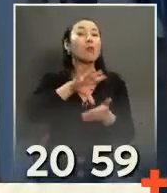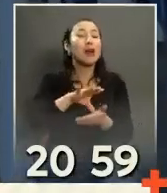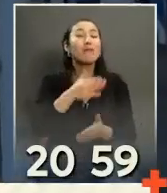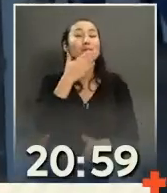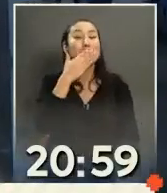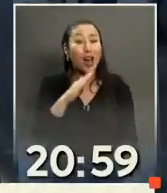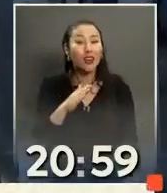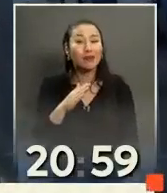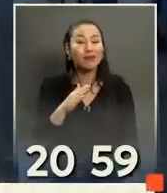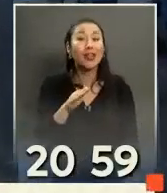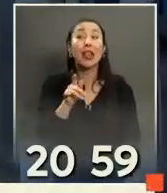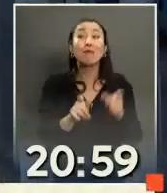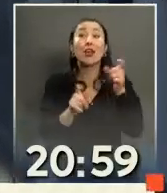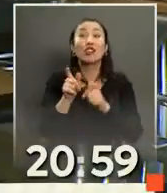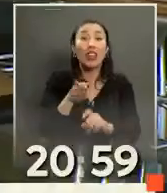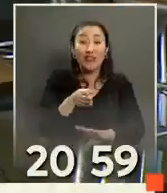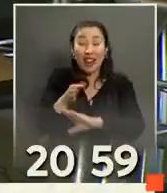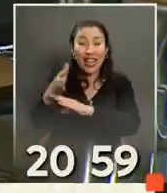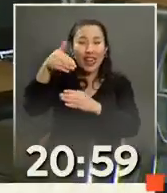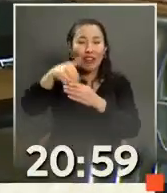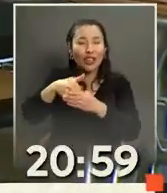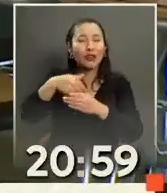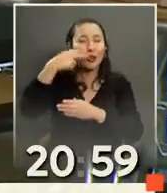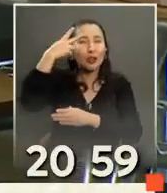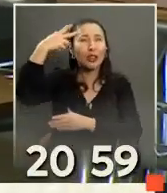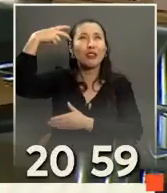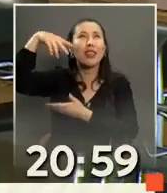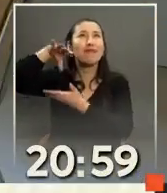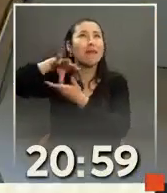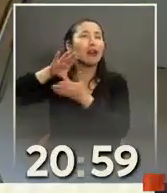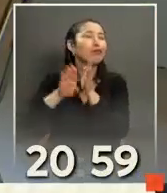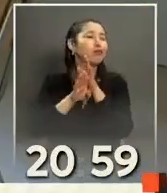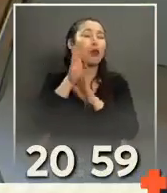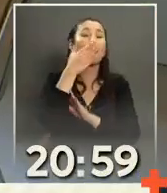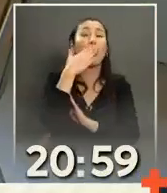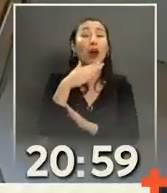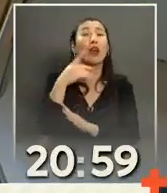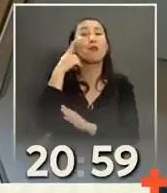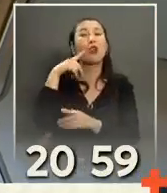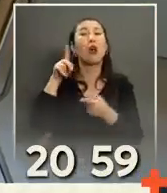que llegaron a sufragar sueñan, aunque participación faltó, sobre todo de